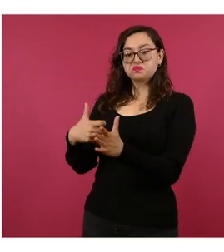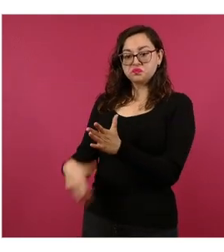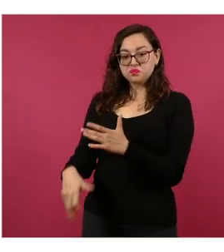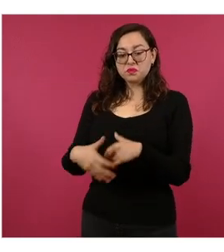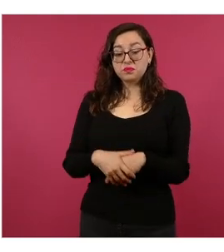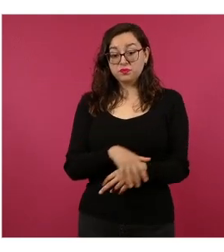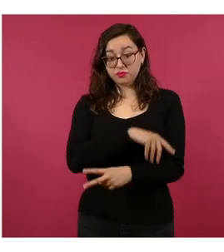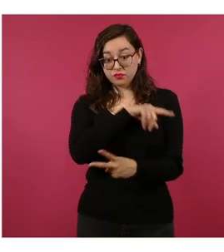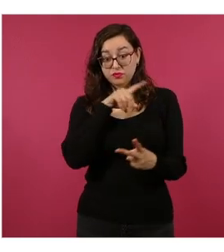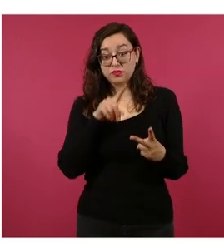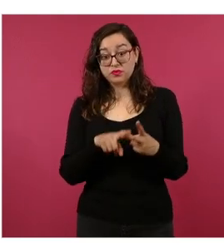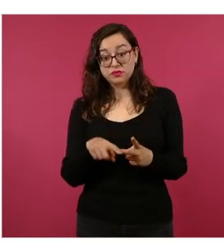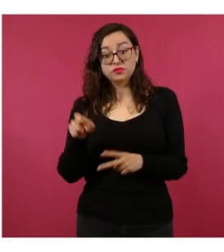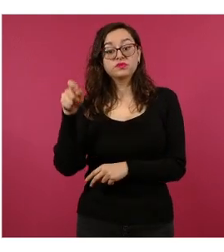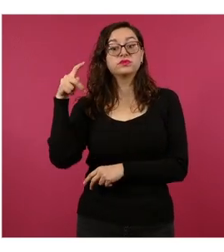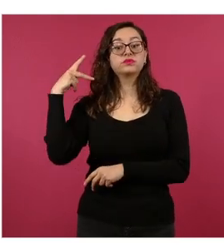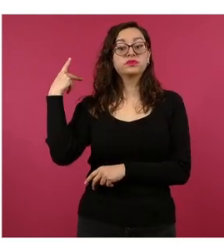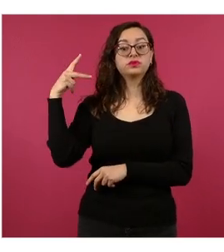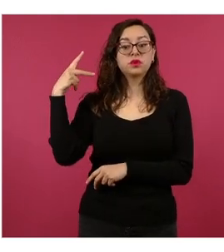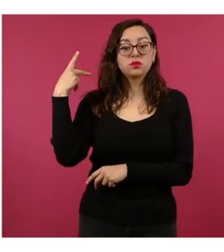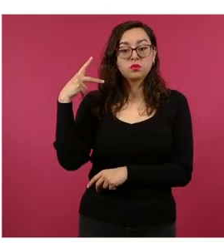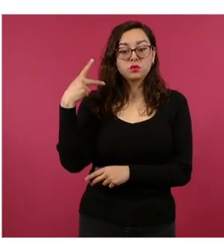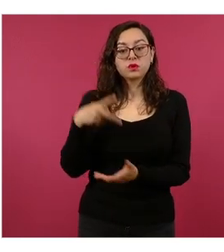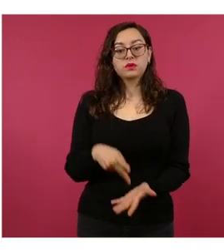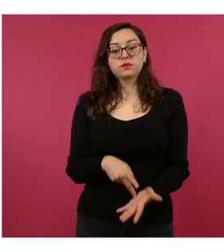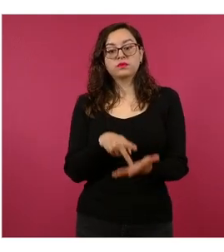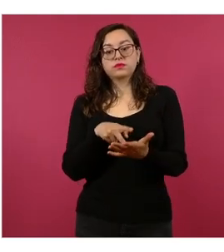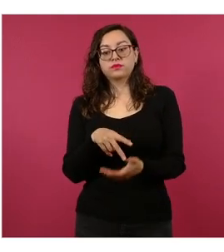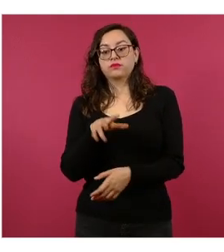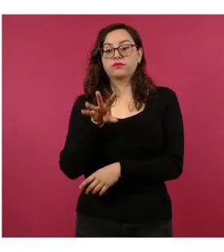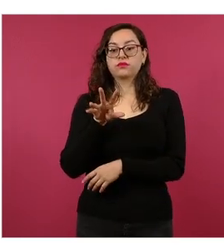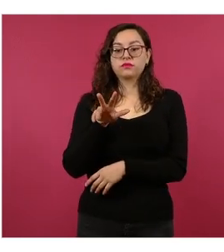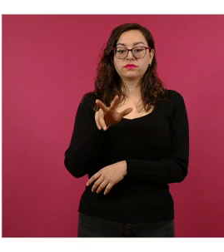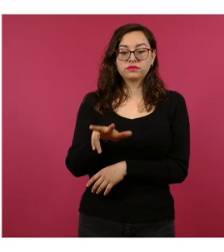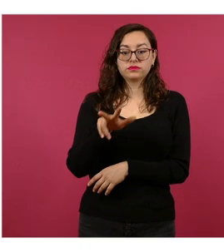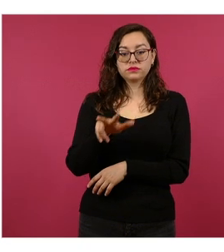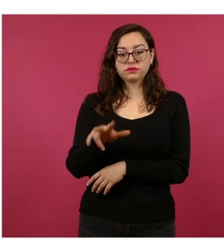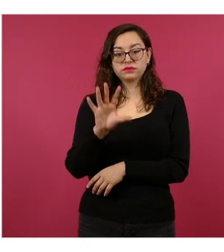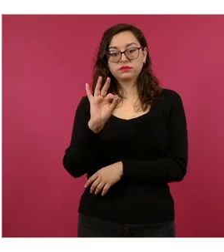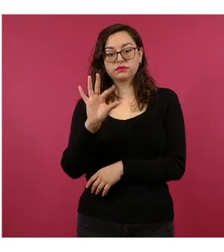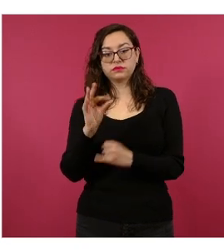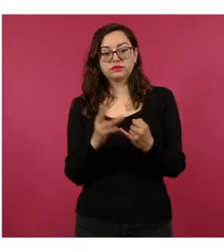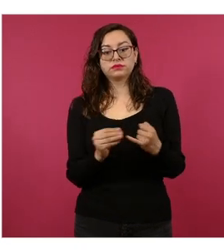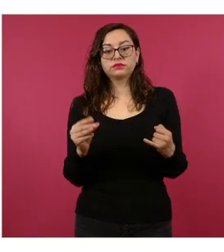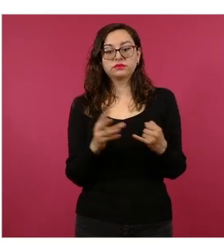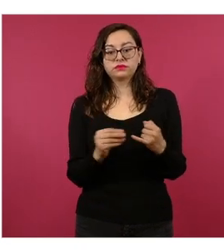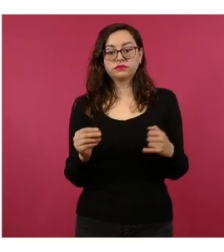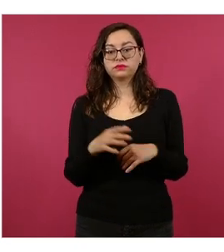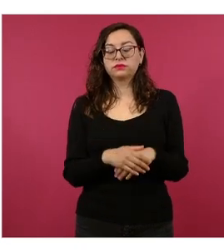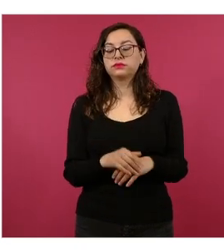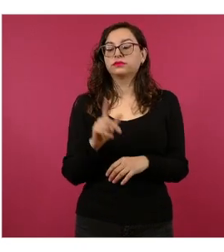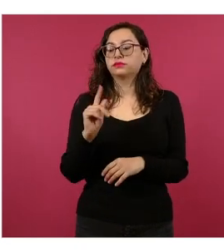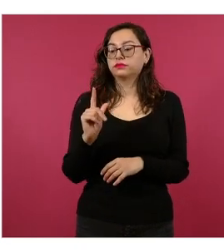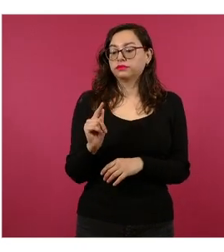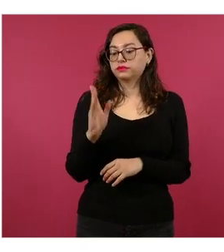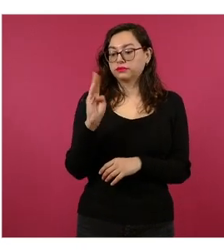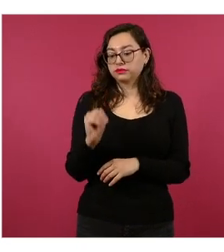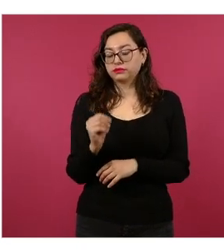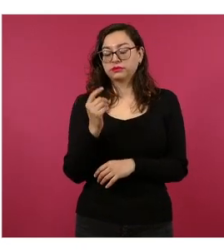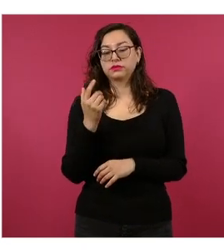Puebla, por ejemplo, dio el kilogramo de gas en 18 pesos con 40 centavos, 79 centavos por